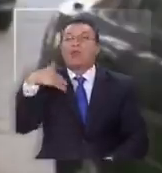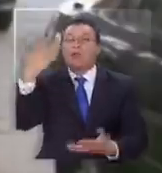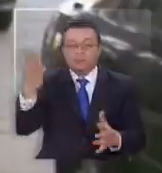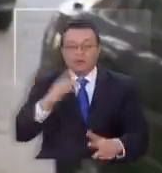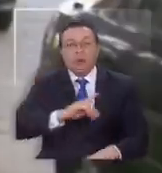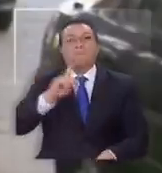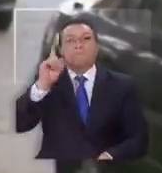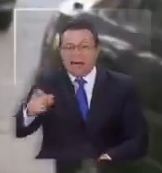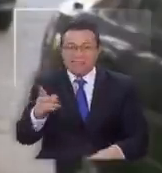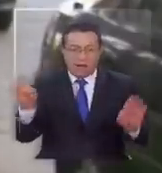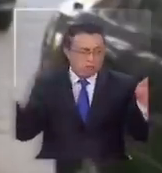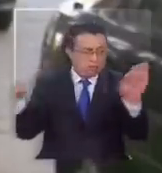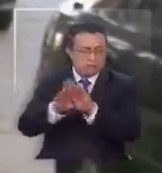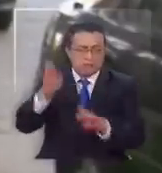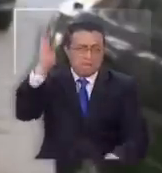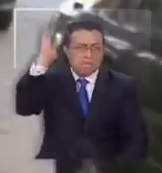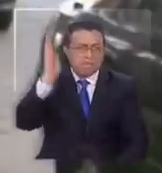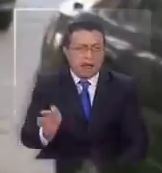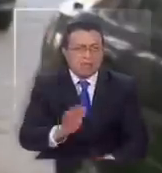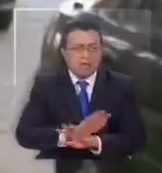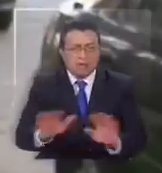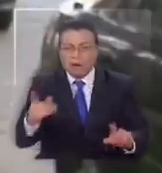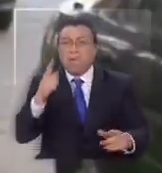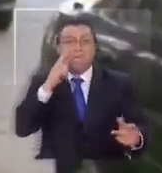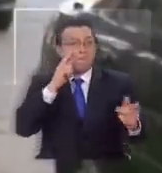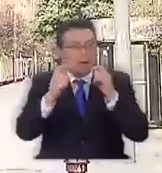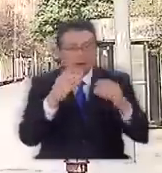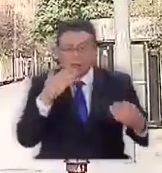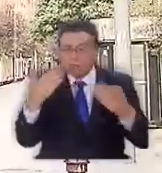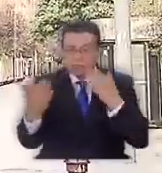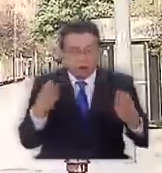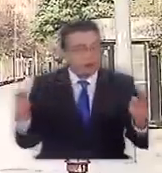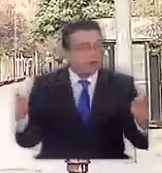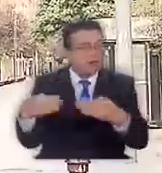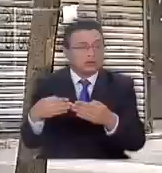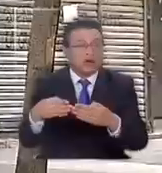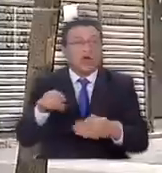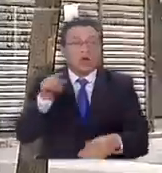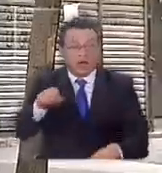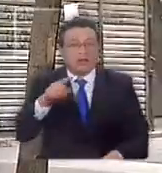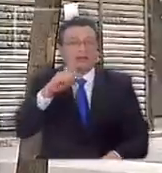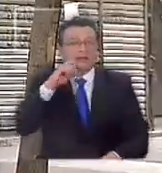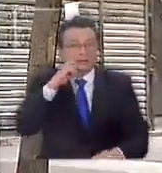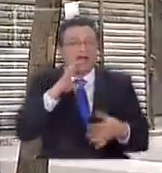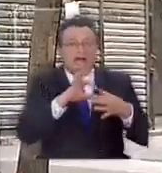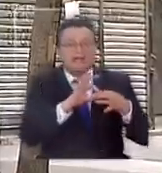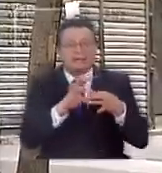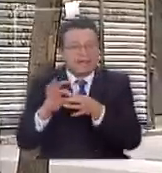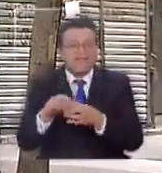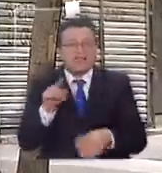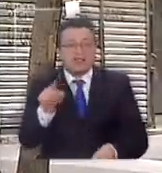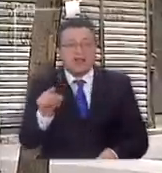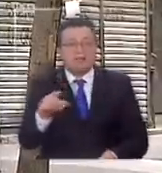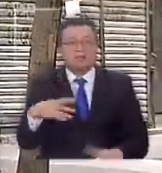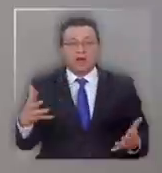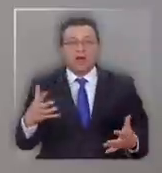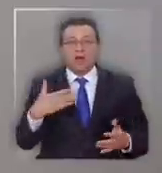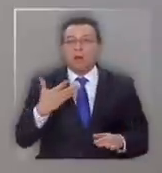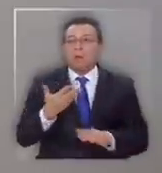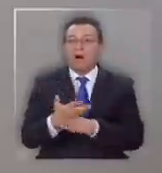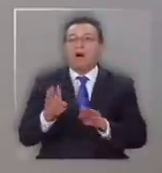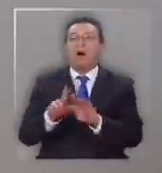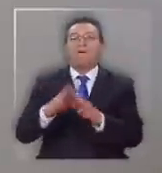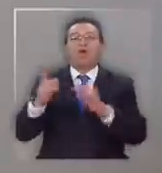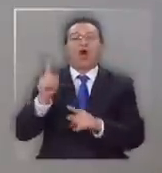cerrarlo, lo cerré porque eso podría traer un riesgo también para otras personas, ya eso significó que lo mandaron a abrir de nuevo.